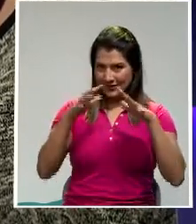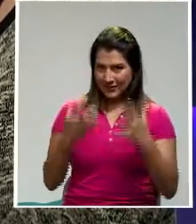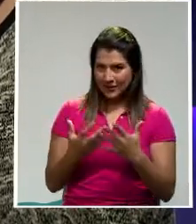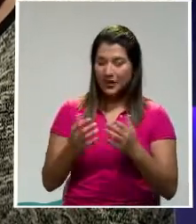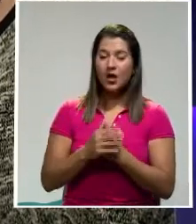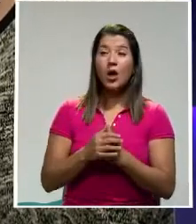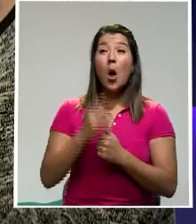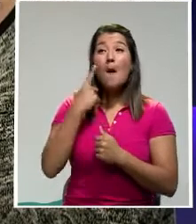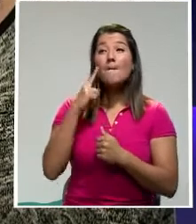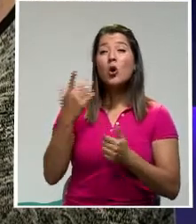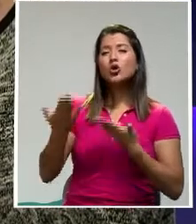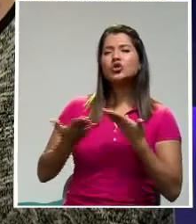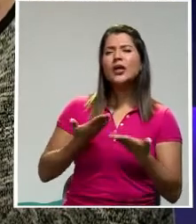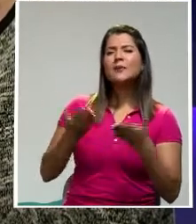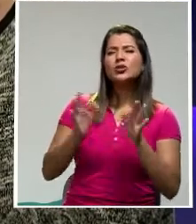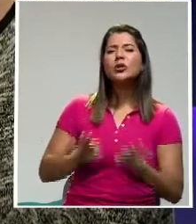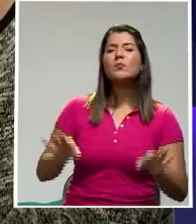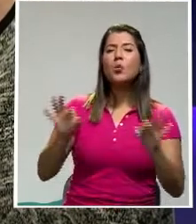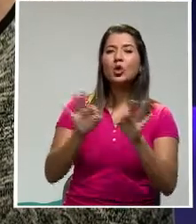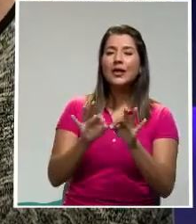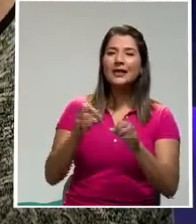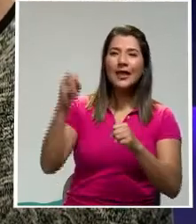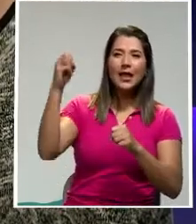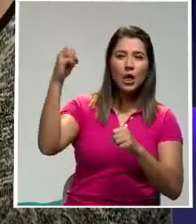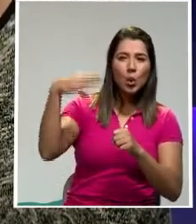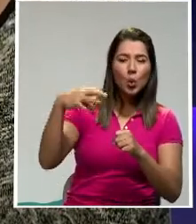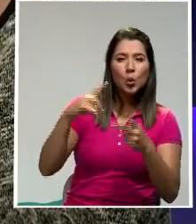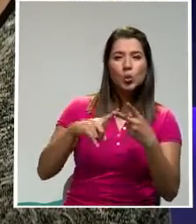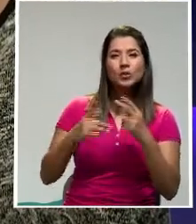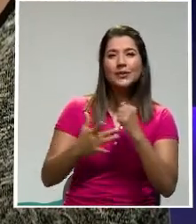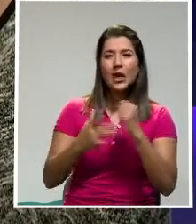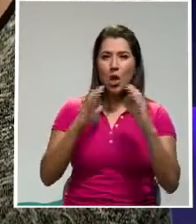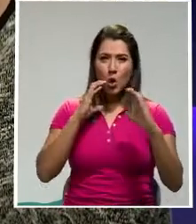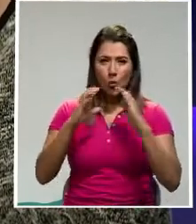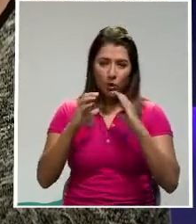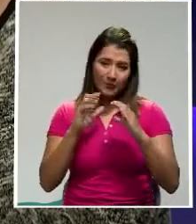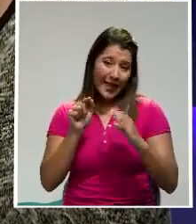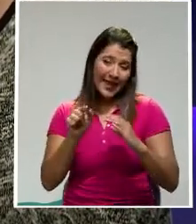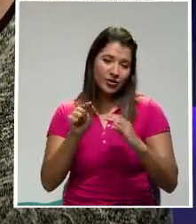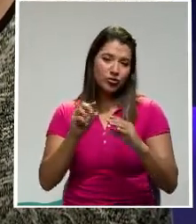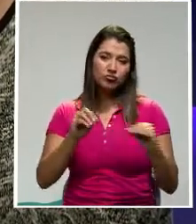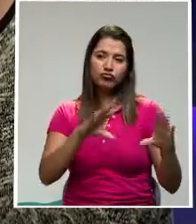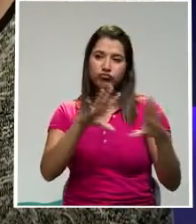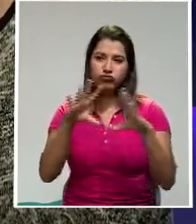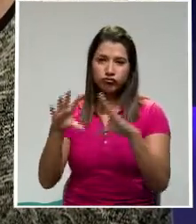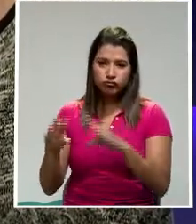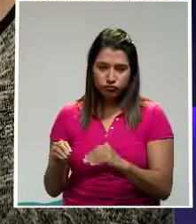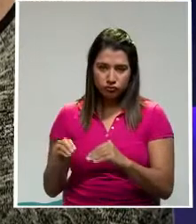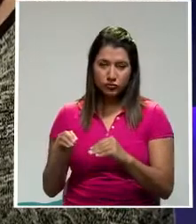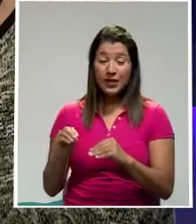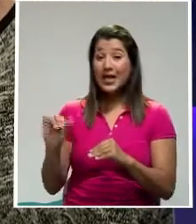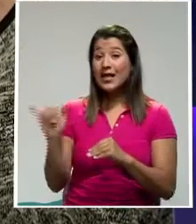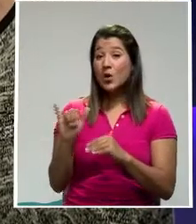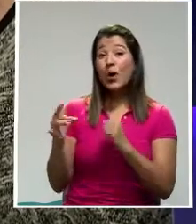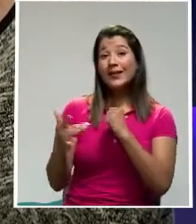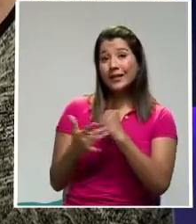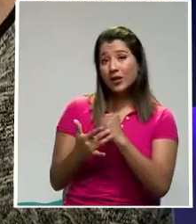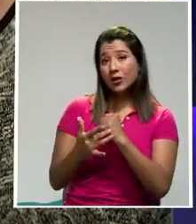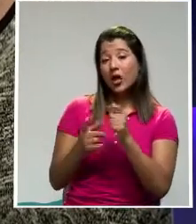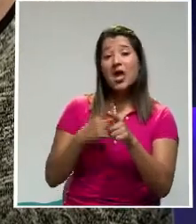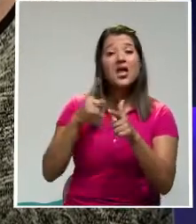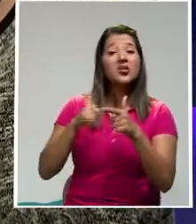electricidad, como son las telecomunicaciones, es trabajo 24/7, igual para los técnicos. Entonces, en el ICE sí